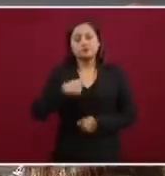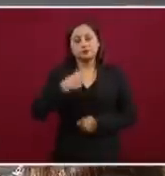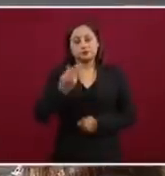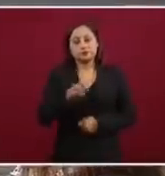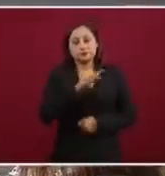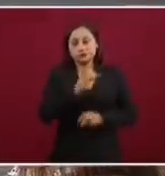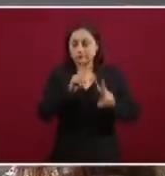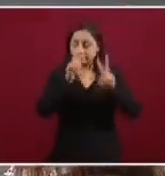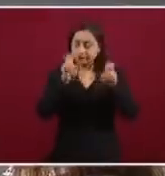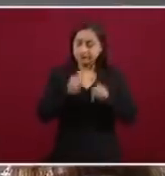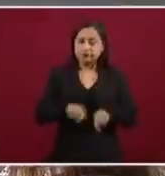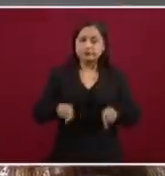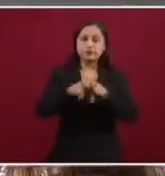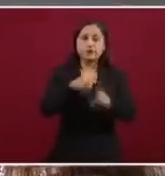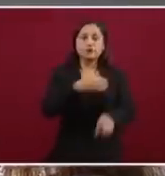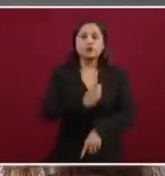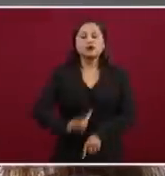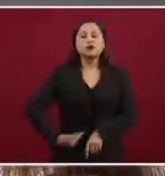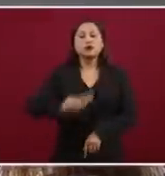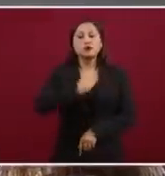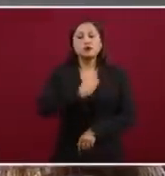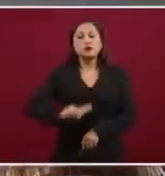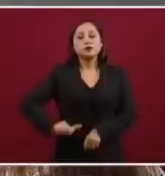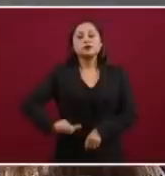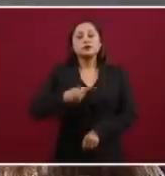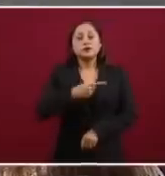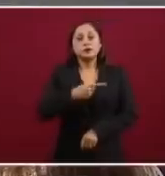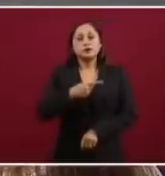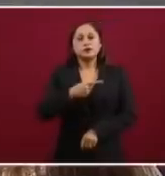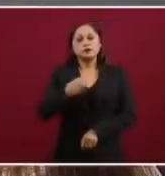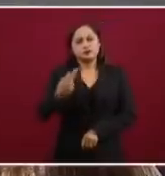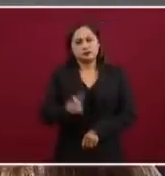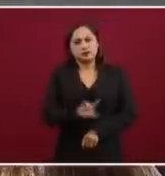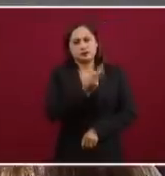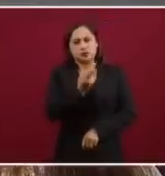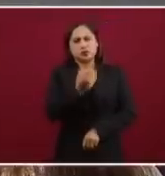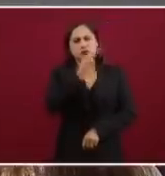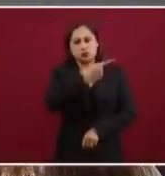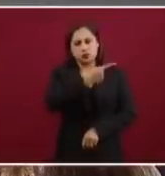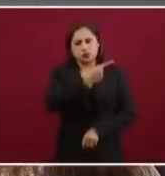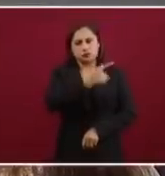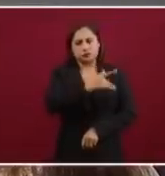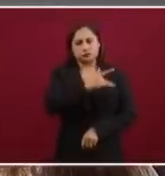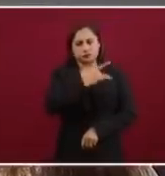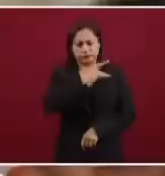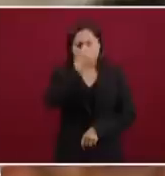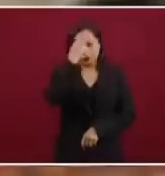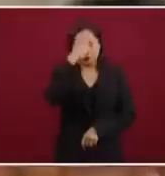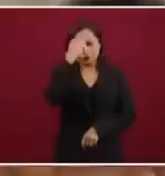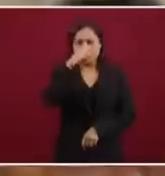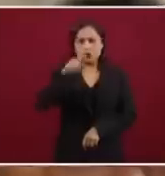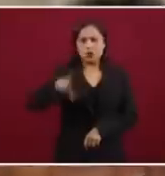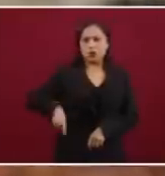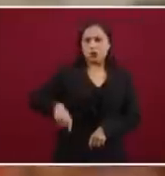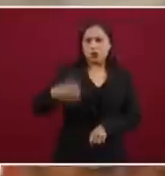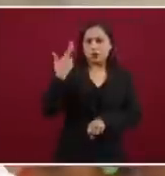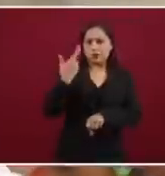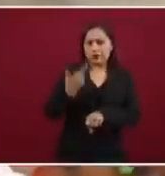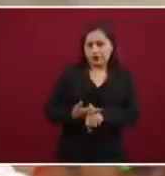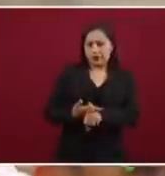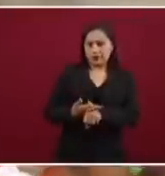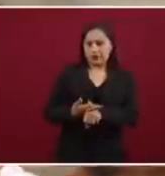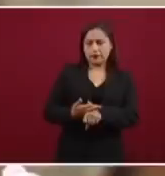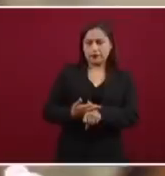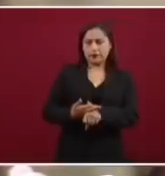municipales, el tema que se ha tocado, ¿usted considera que los gobernadores han tenido un papel diferente, a pesar de ser de